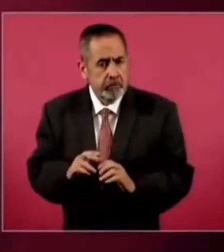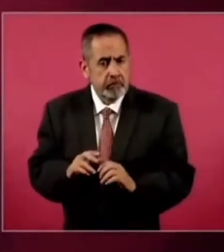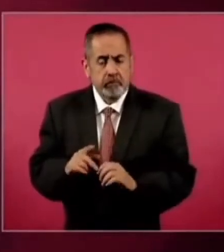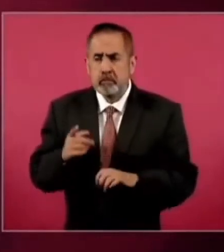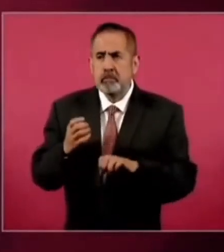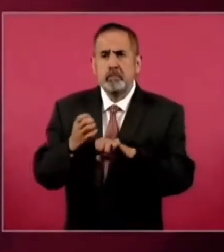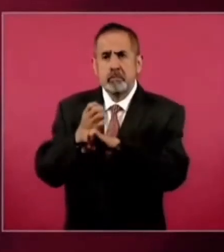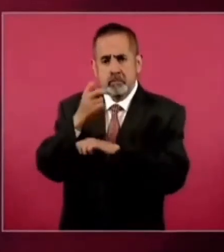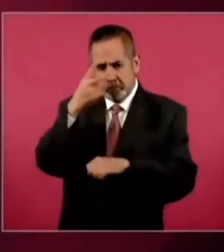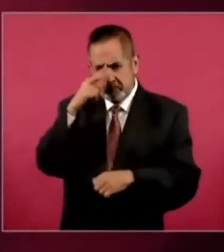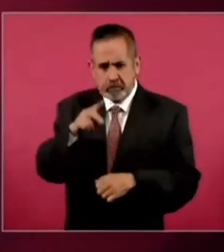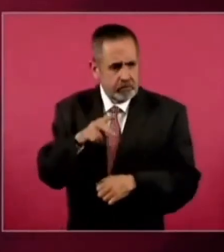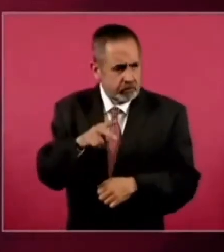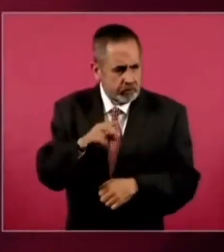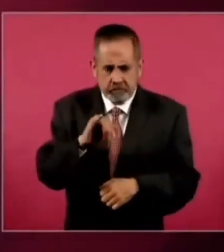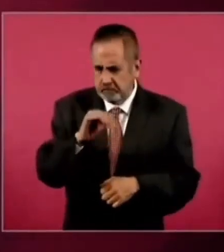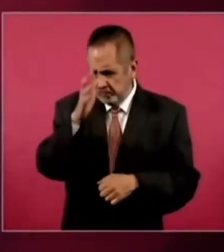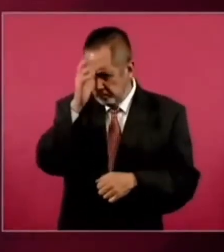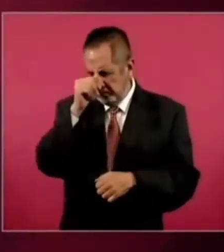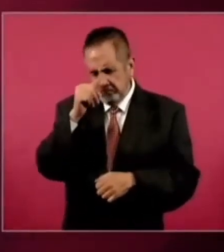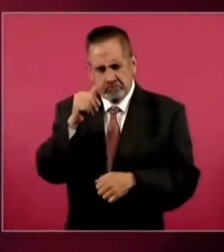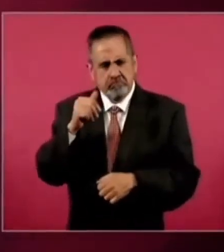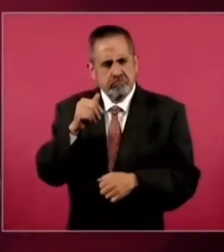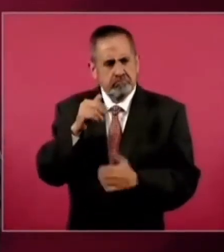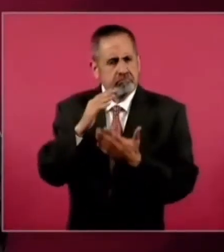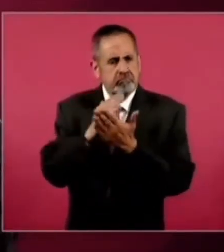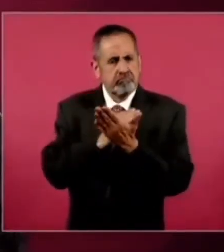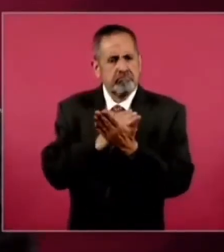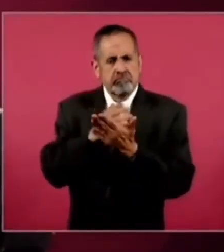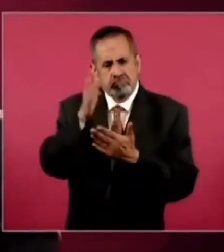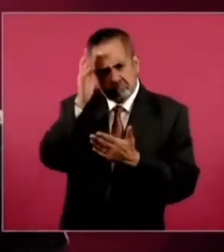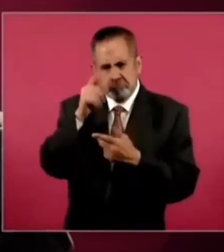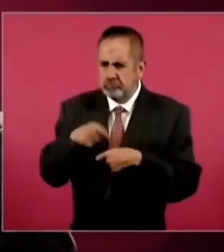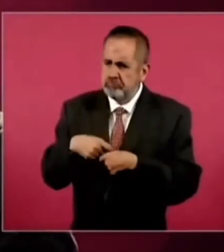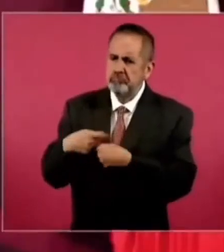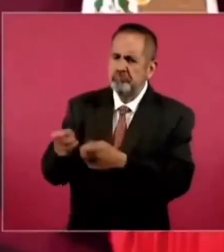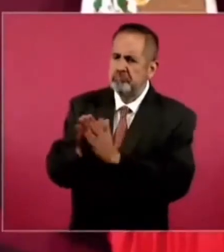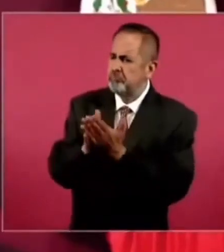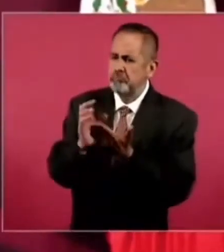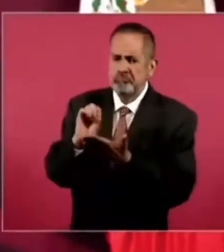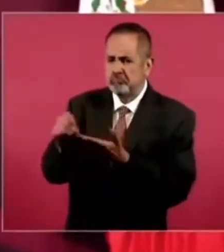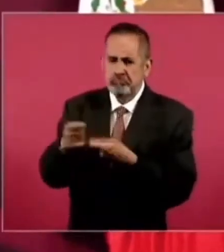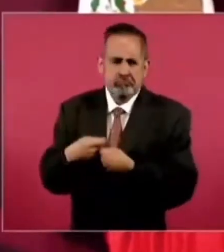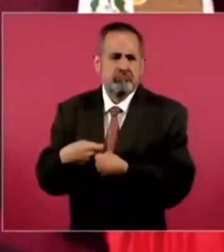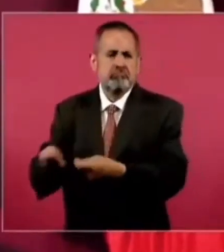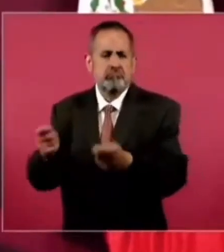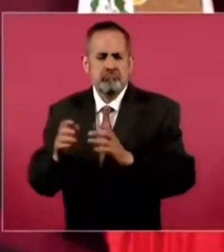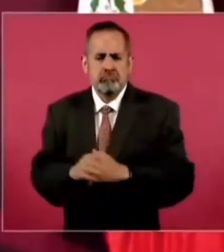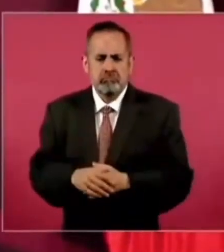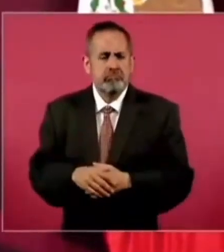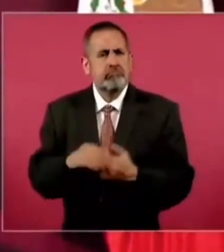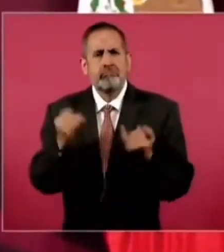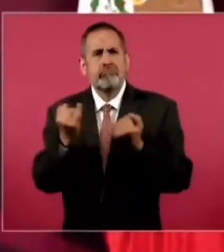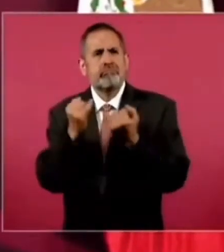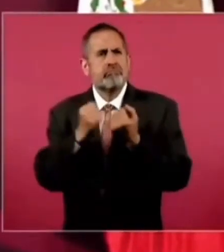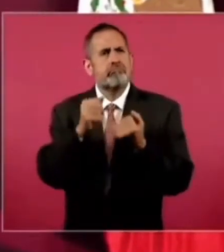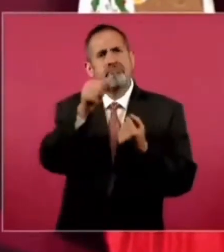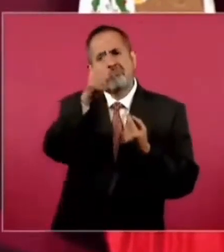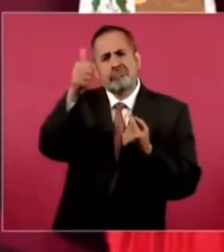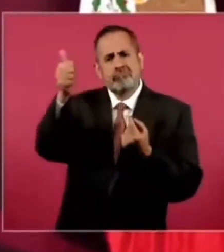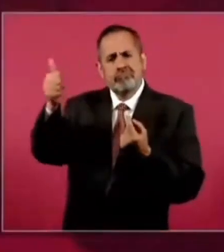del Estado de México estuvo de acuerdo, como otros